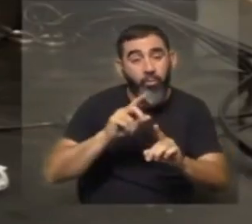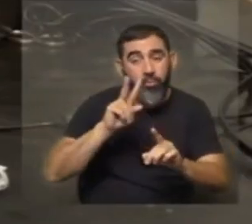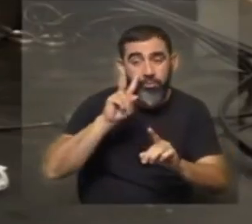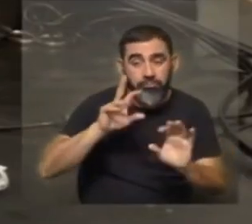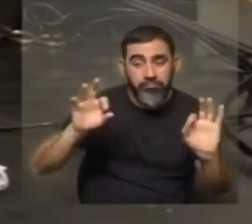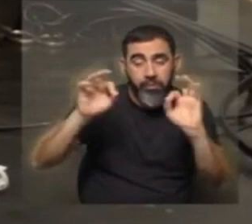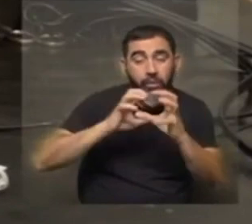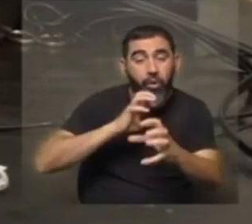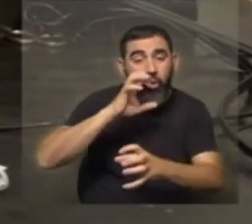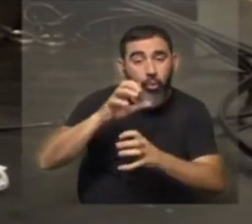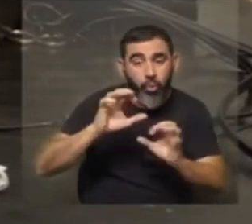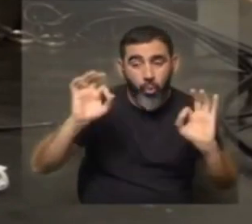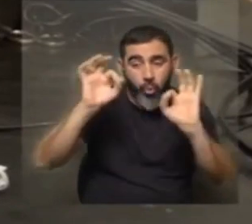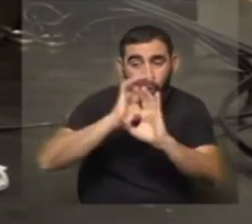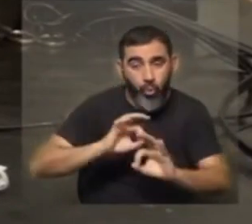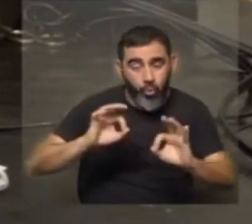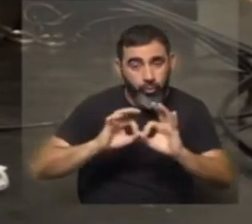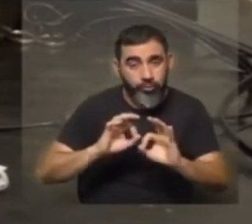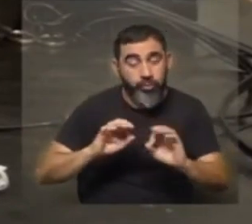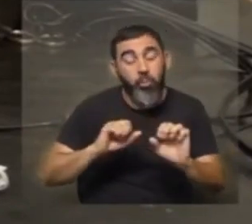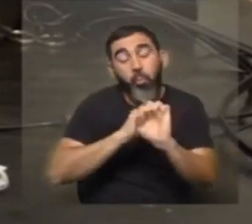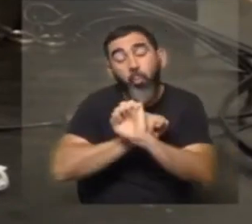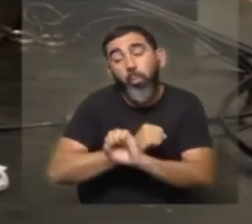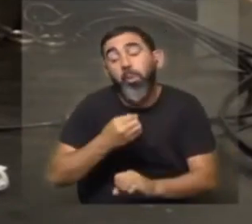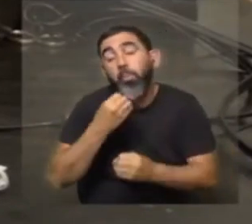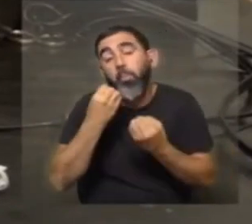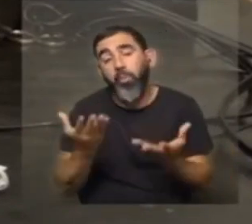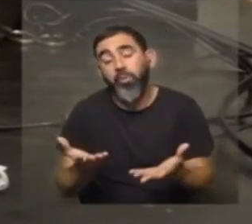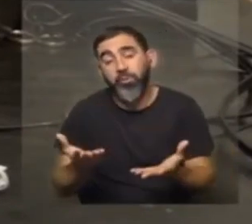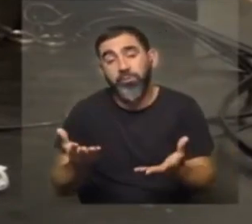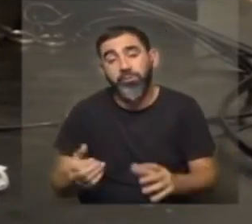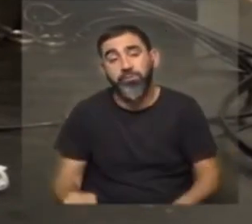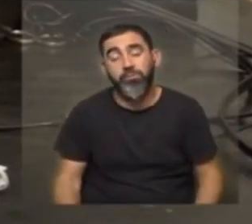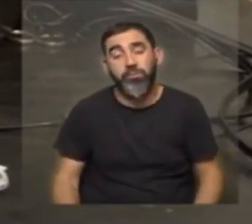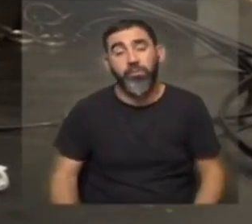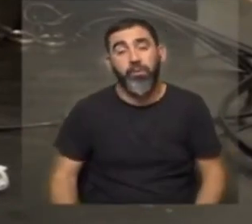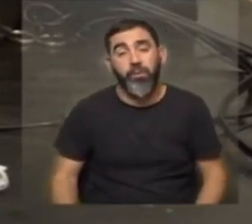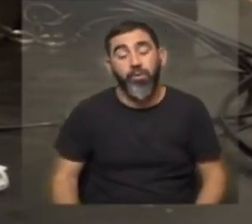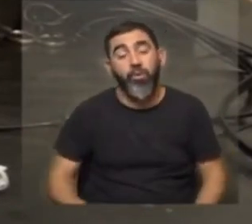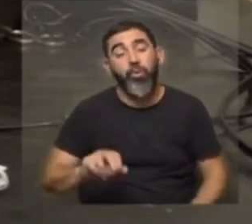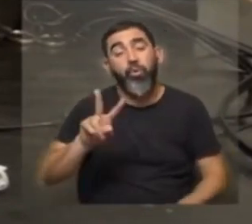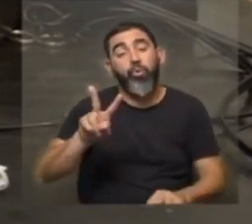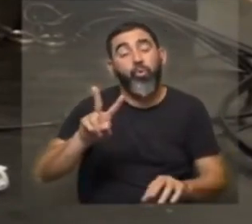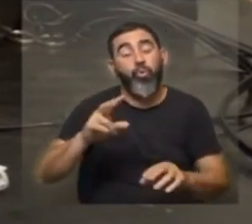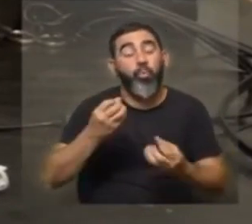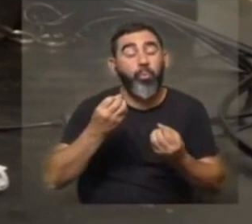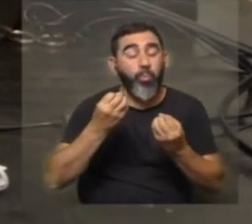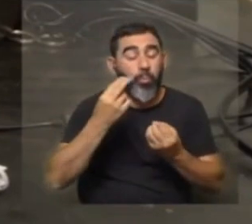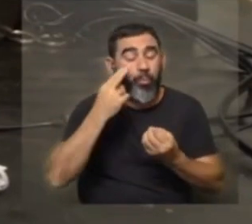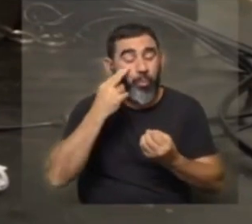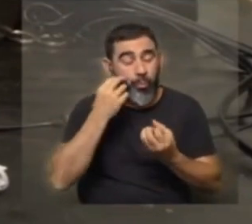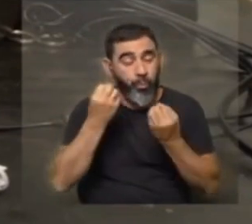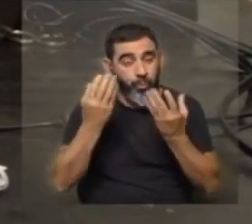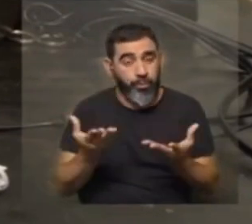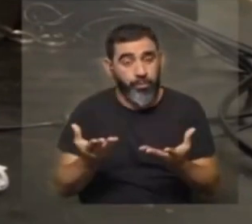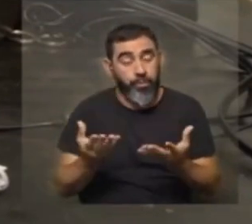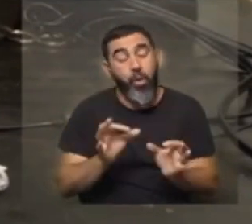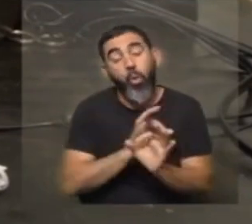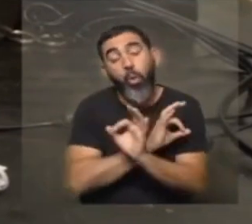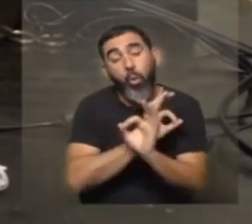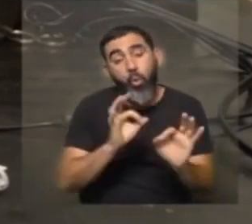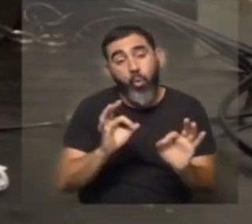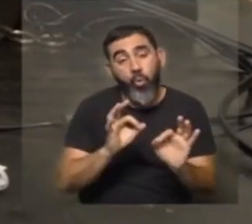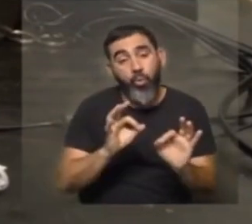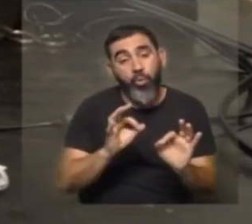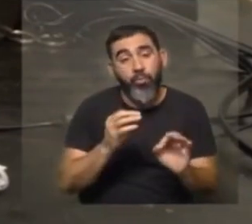ningún color. Y eso puede ser por dos grandes tipos de razones. O que hay